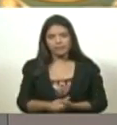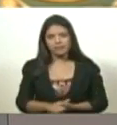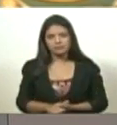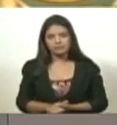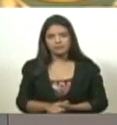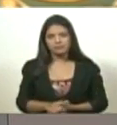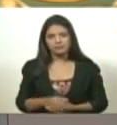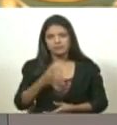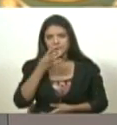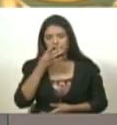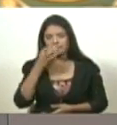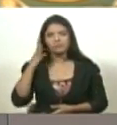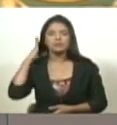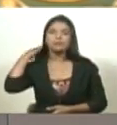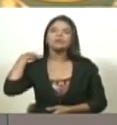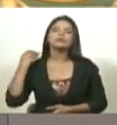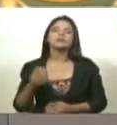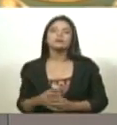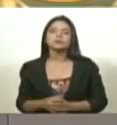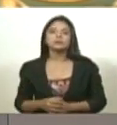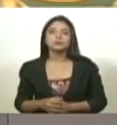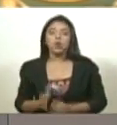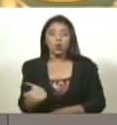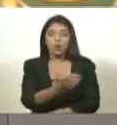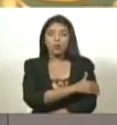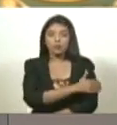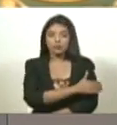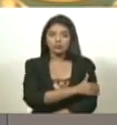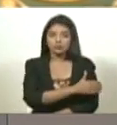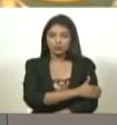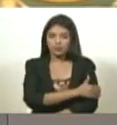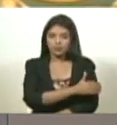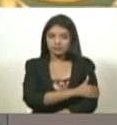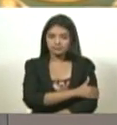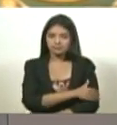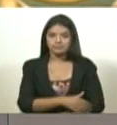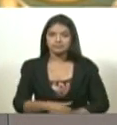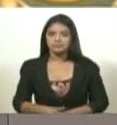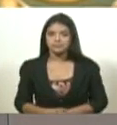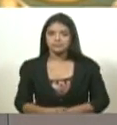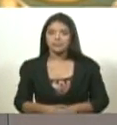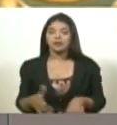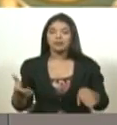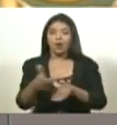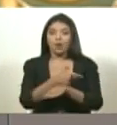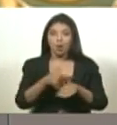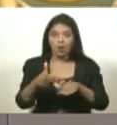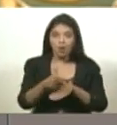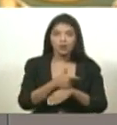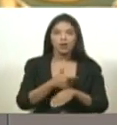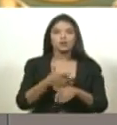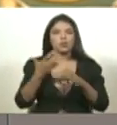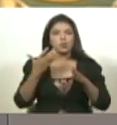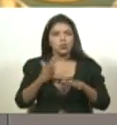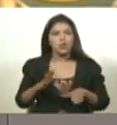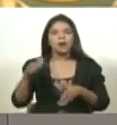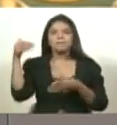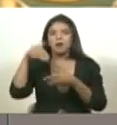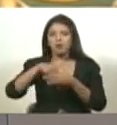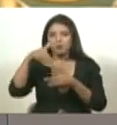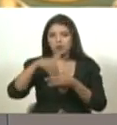Times dice, mientras los opositores del gobierno se alinearon para votar,